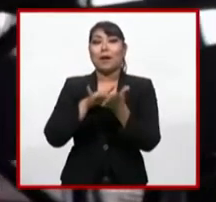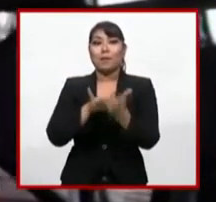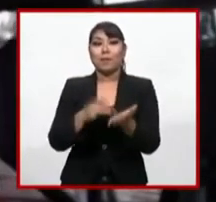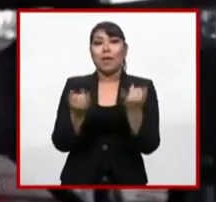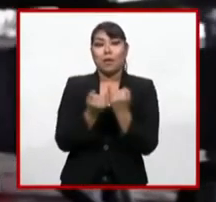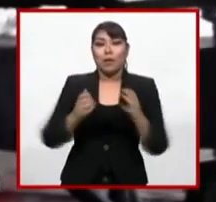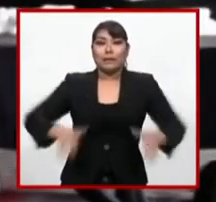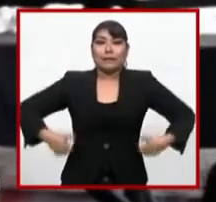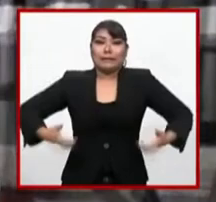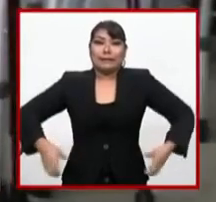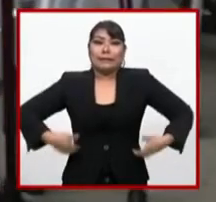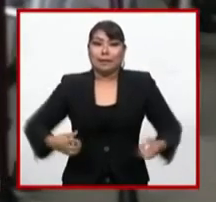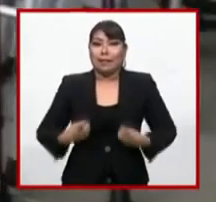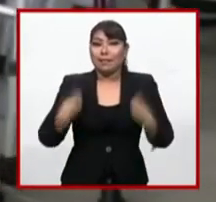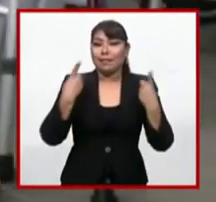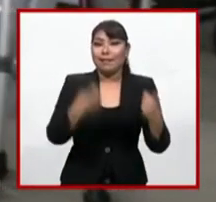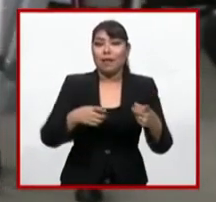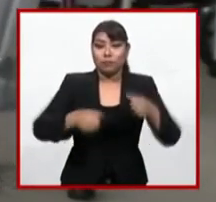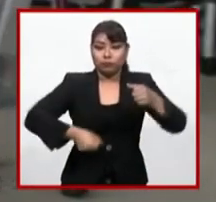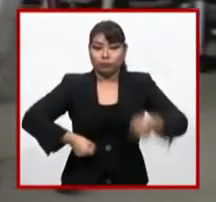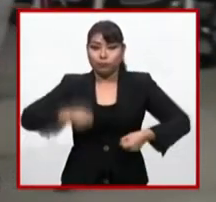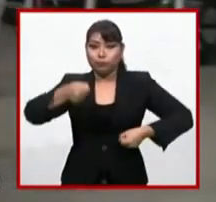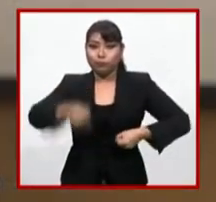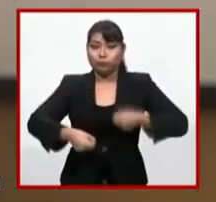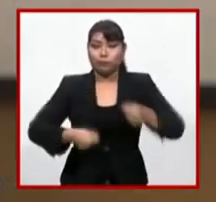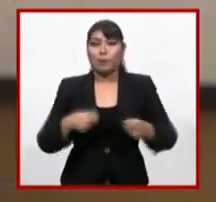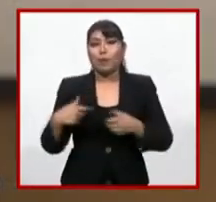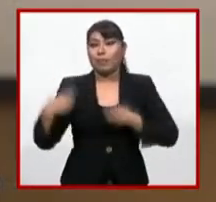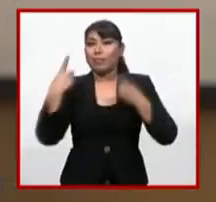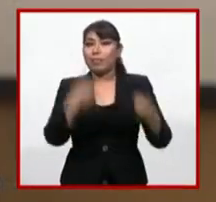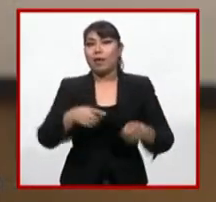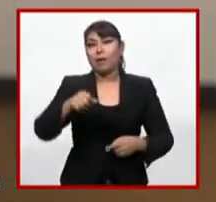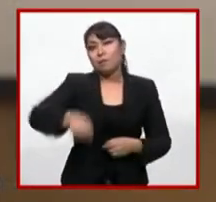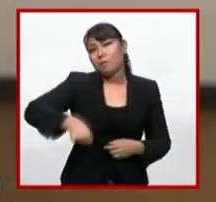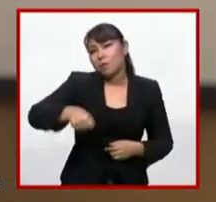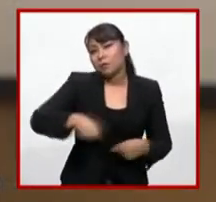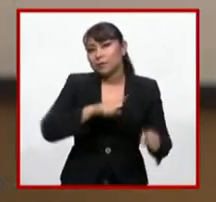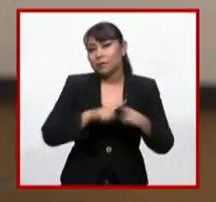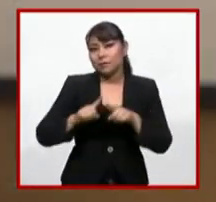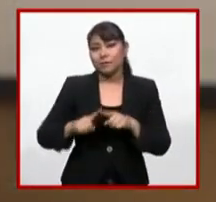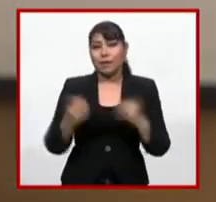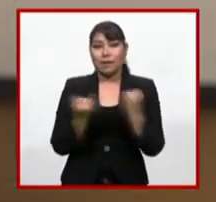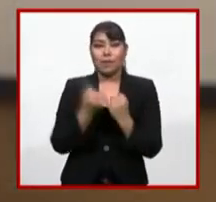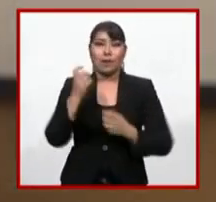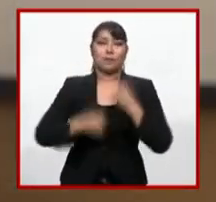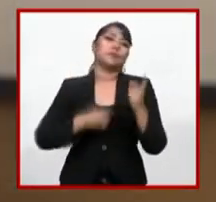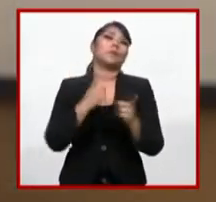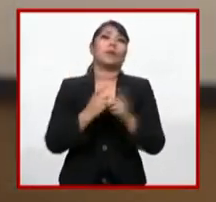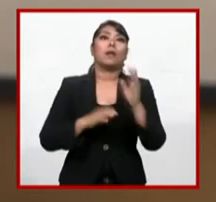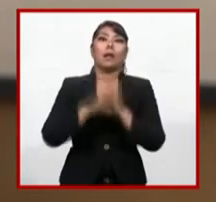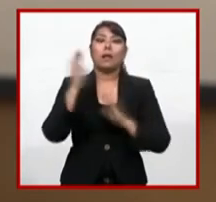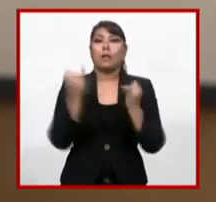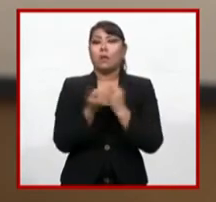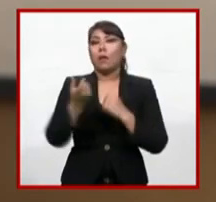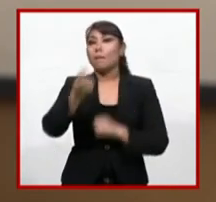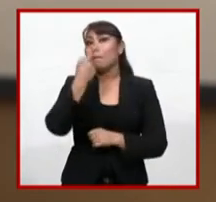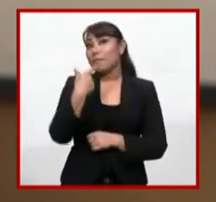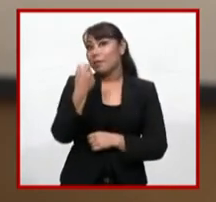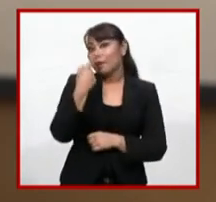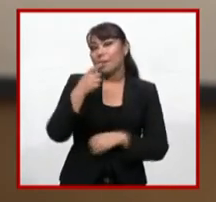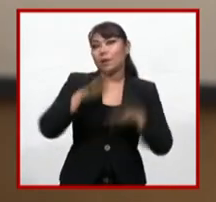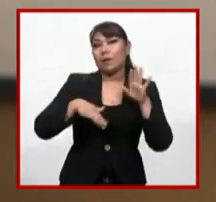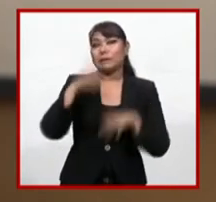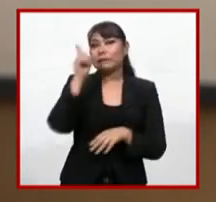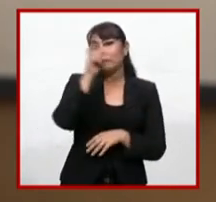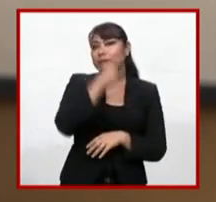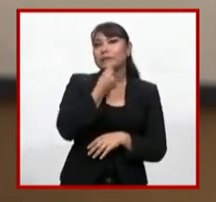de sillas de ruedas, andaderas, bastones, pero también nos dan recursos para los deportistas de alto nivel y medicamentos de difícil acceso